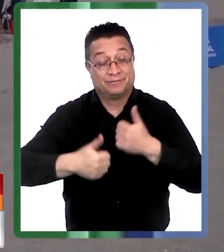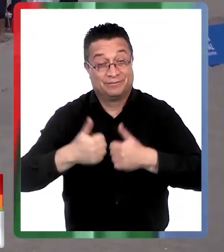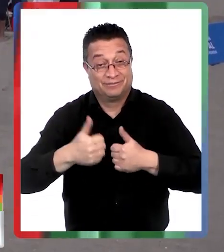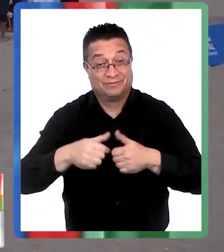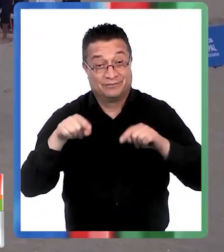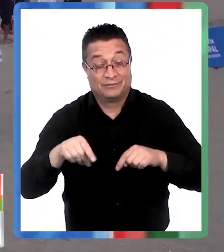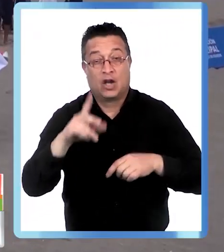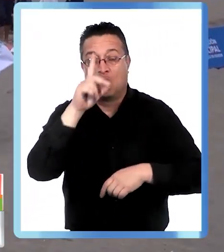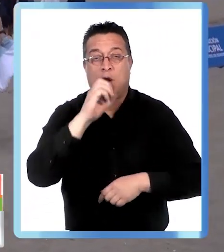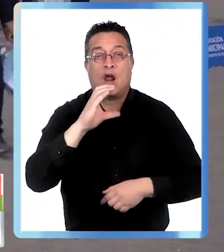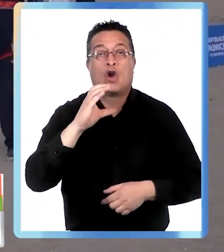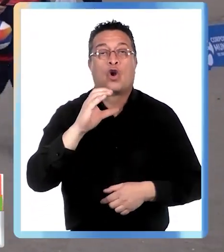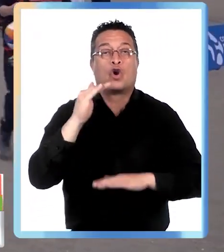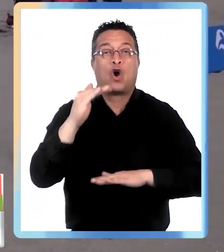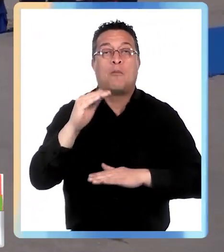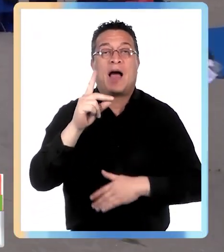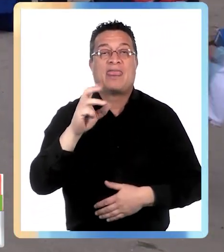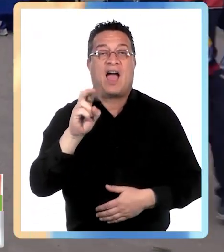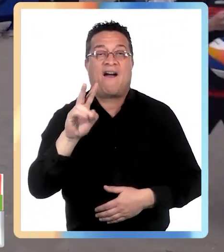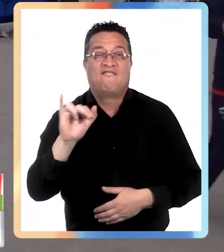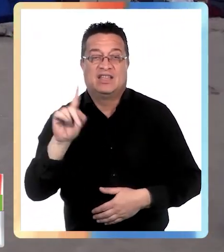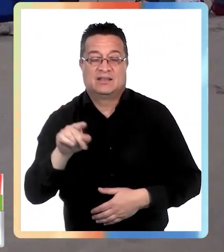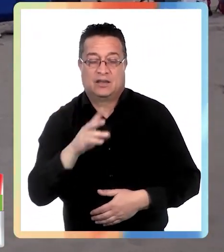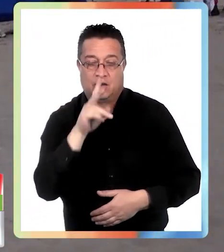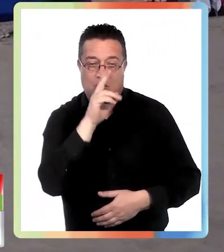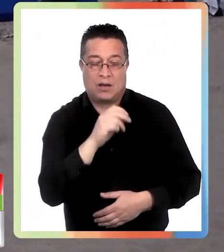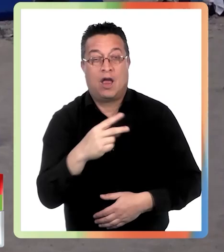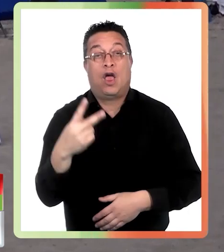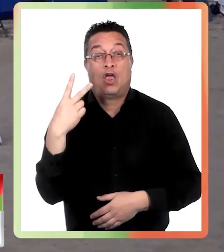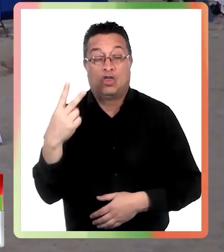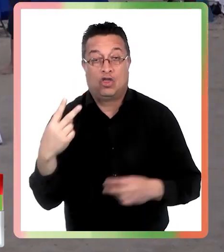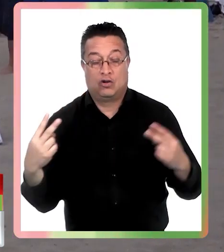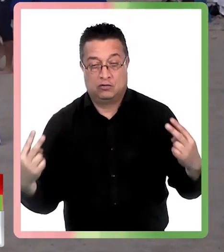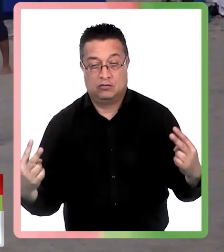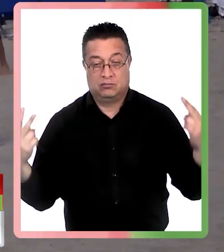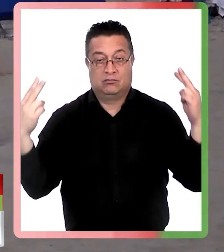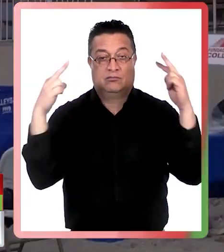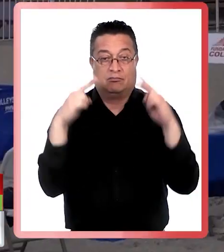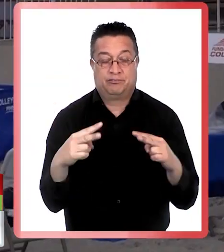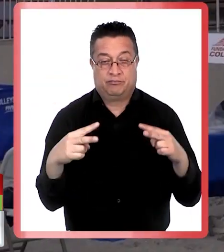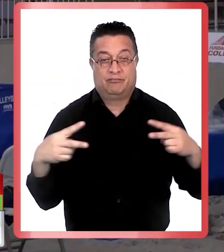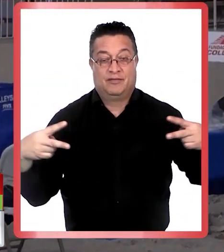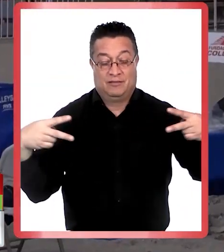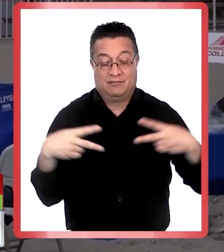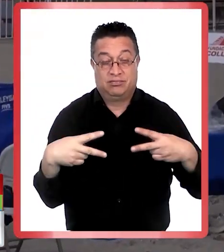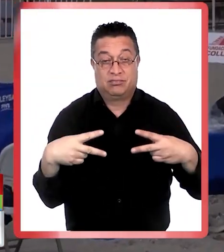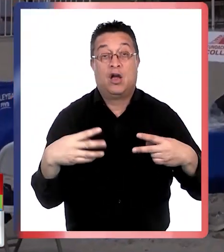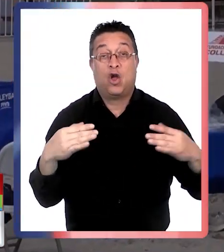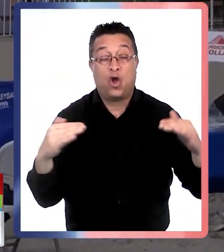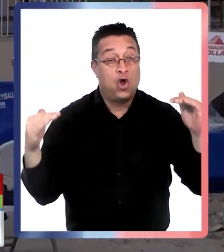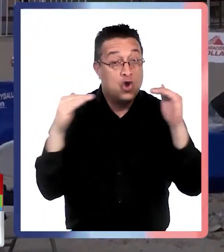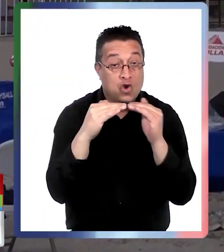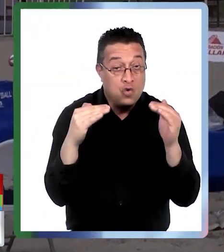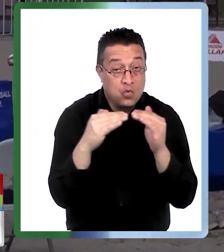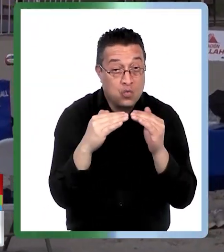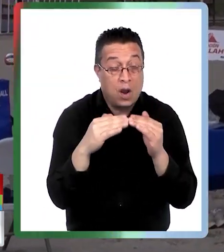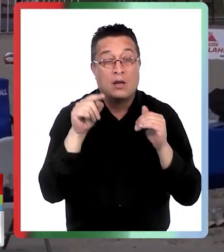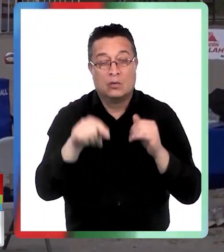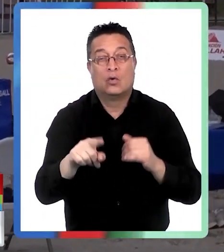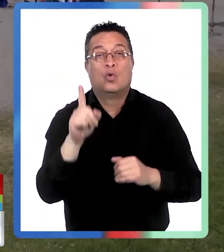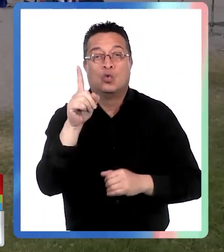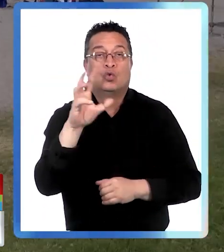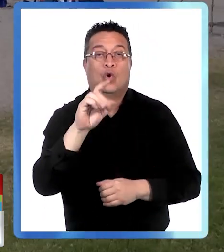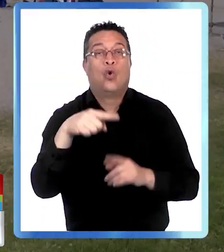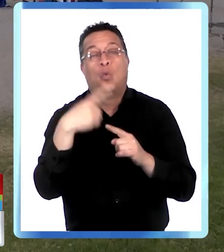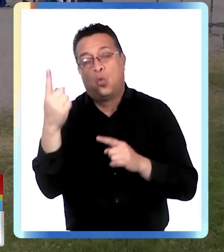estilo Copa Davis es decir se enfrentan las dos parejas de dos países y de haber una igualdad se define en un set de